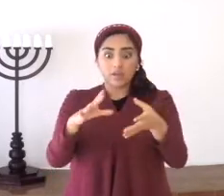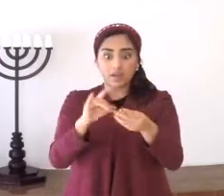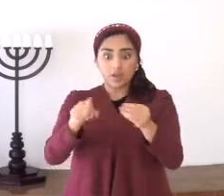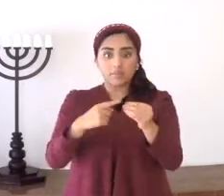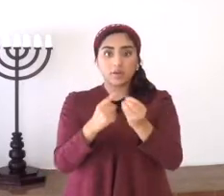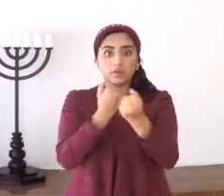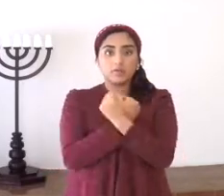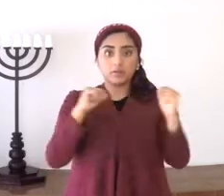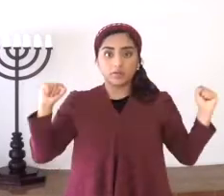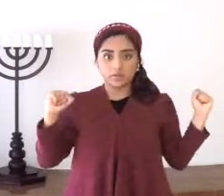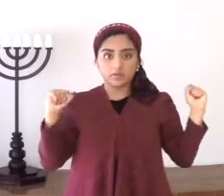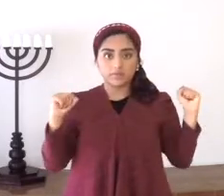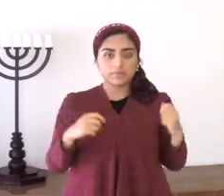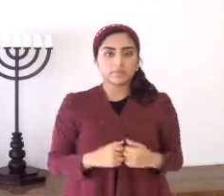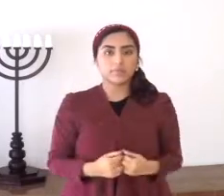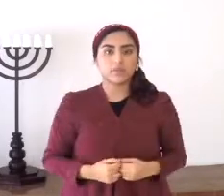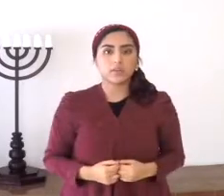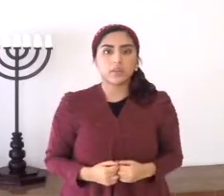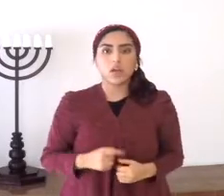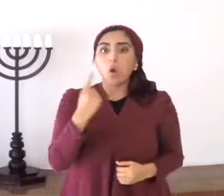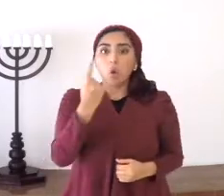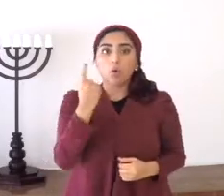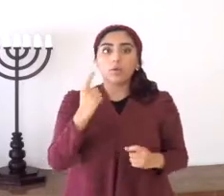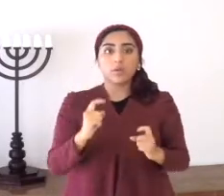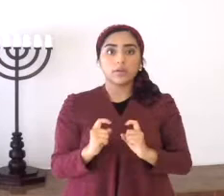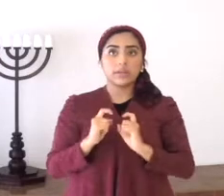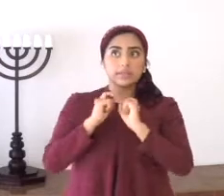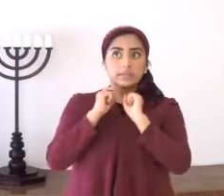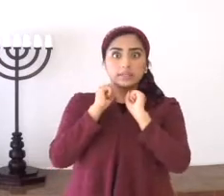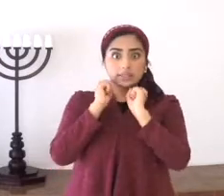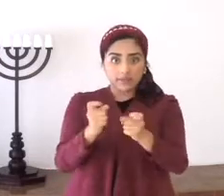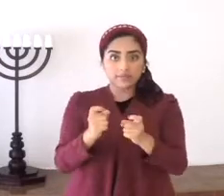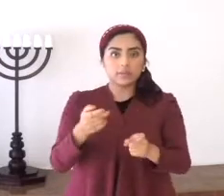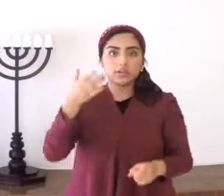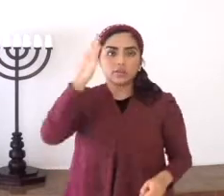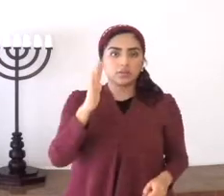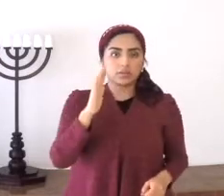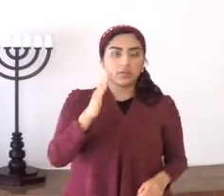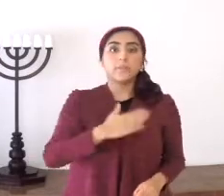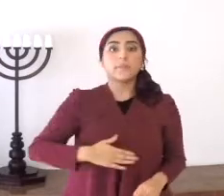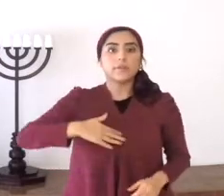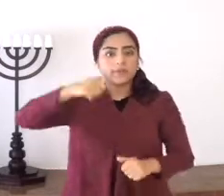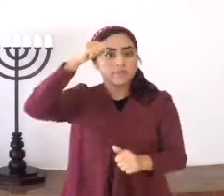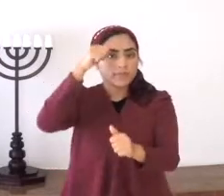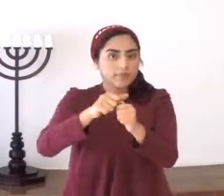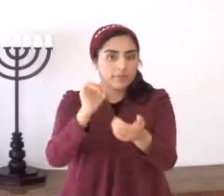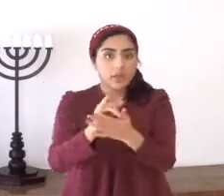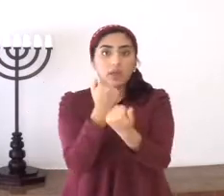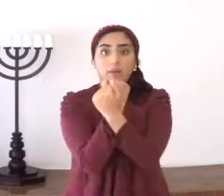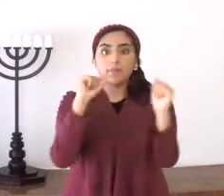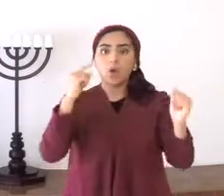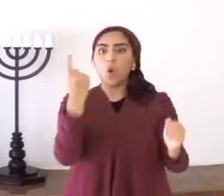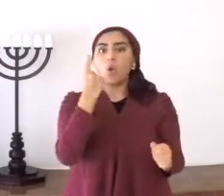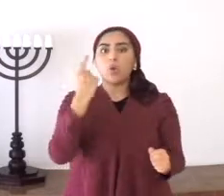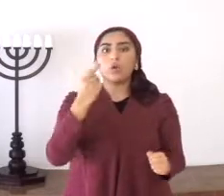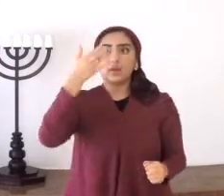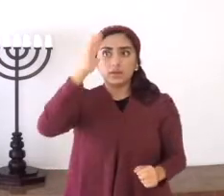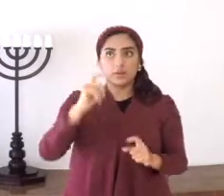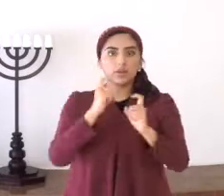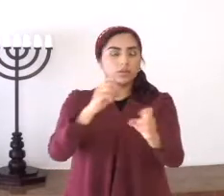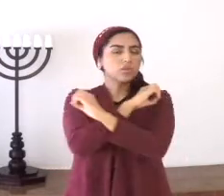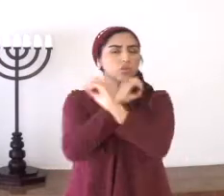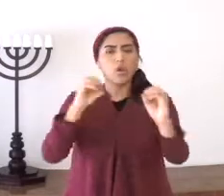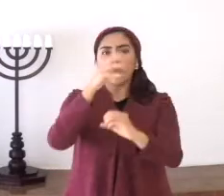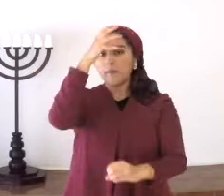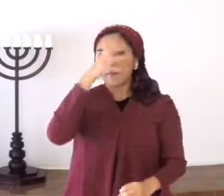gran riqueza. La cuestión de la libertad la da solamente Elohim.